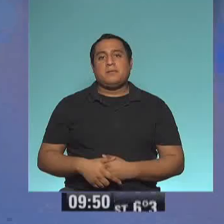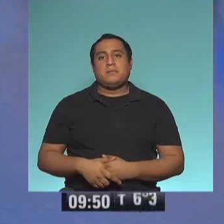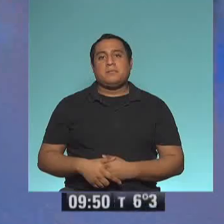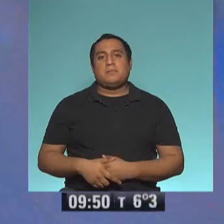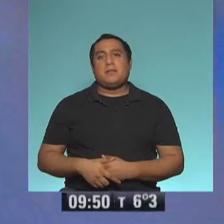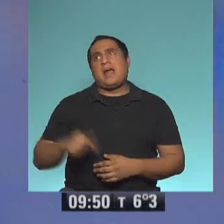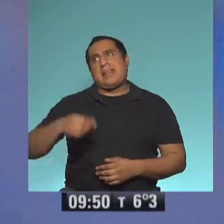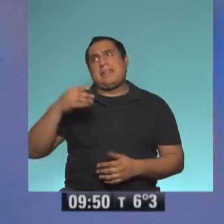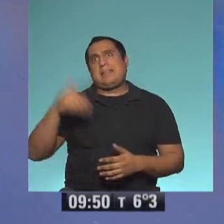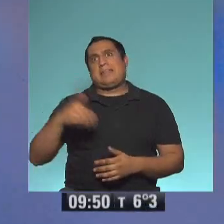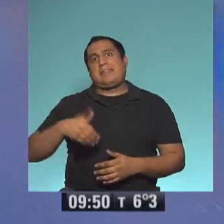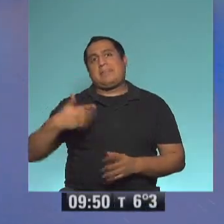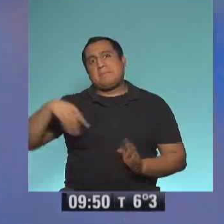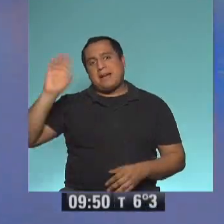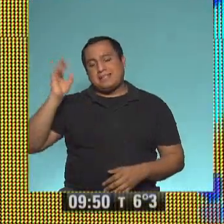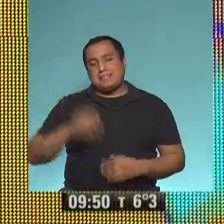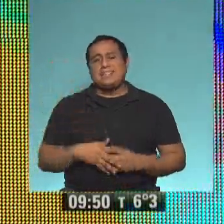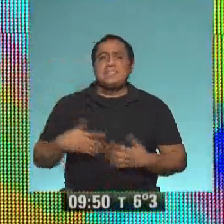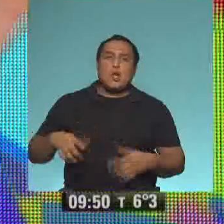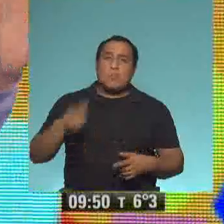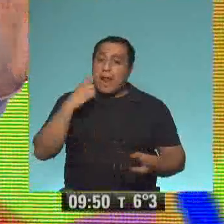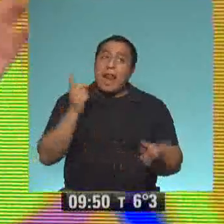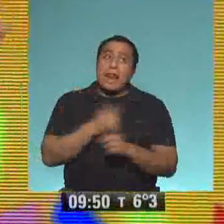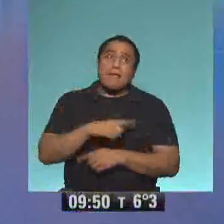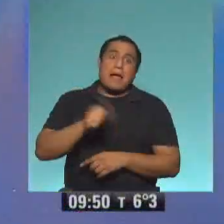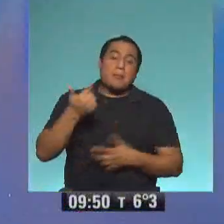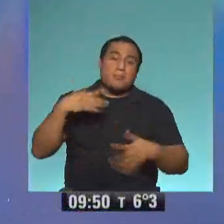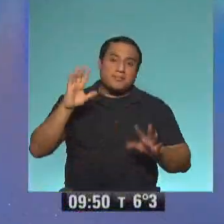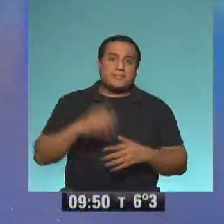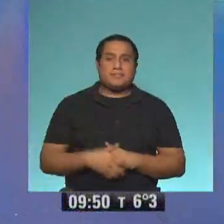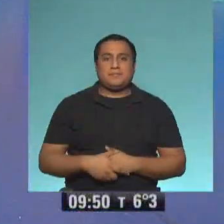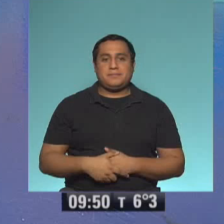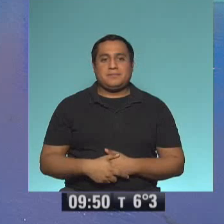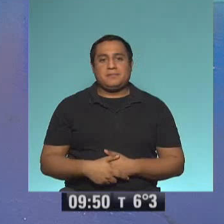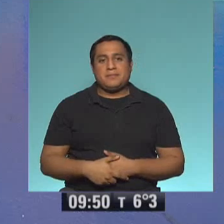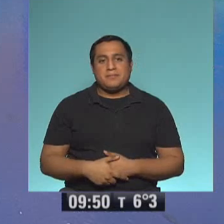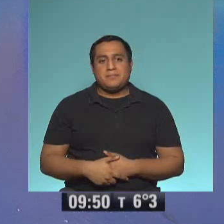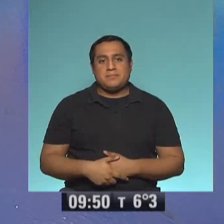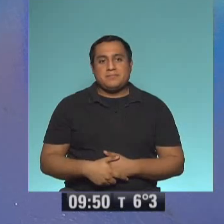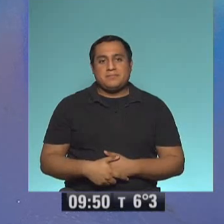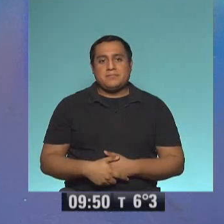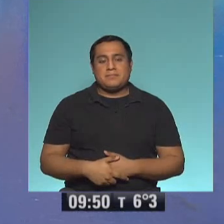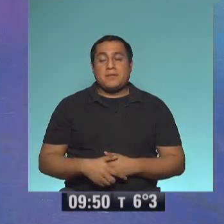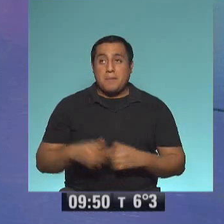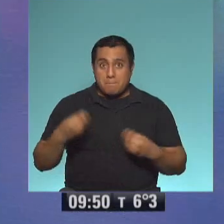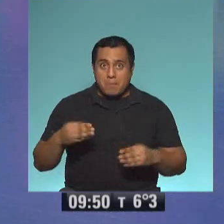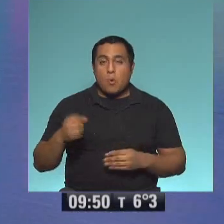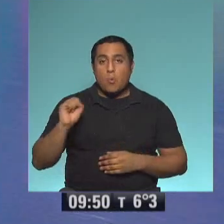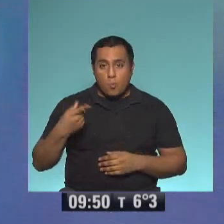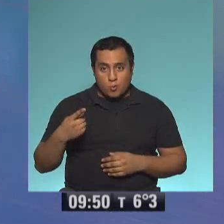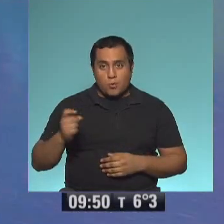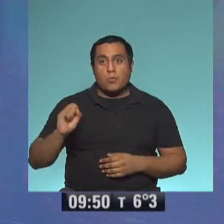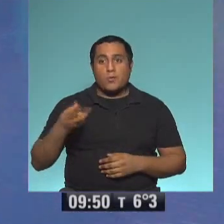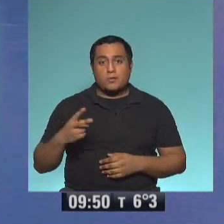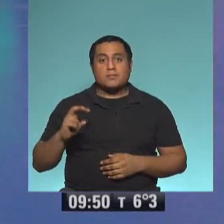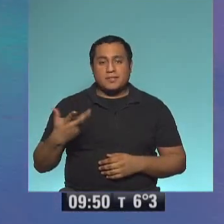Voy a tardar más, pero dale. No, por ahí al revés. A ver, a ver. Nunca se sabe, Ernesto. Nunca se sabe. Ahora te concentras bueno, más. Nunca se sabe. Diga, diga. Uno.